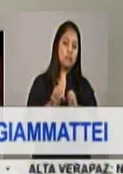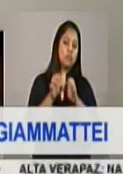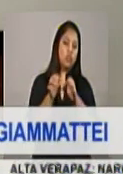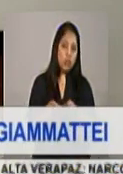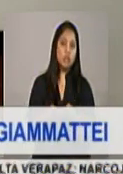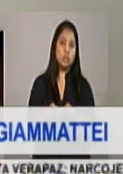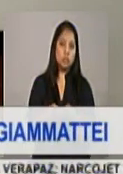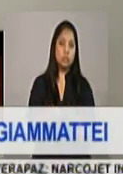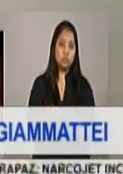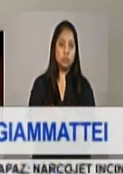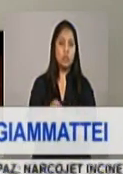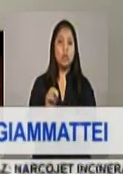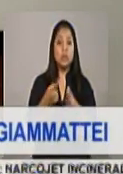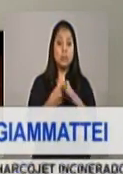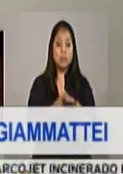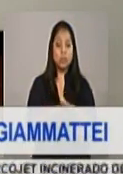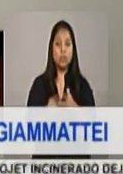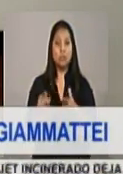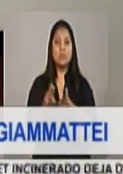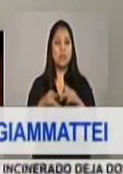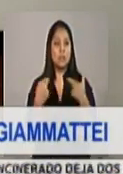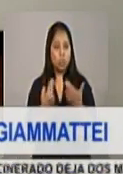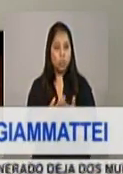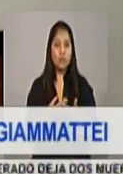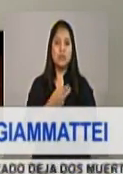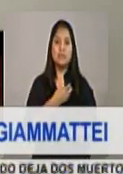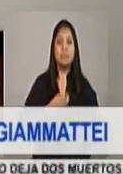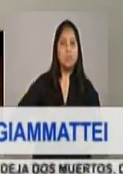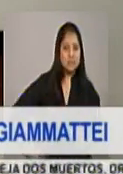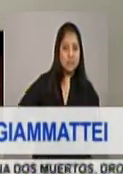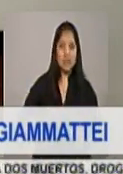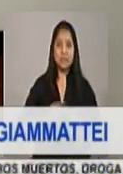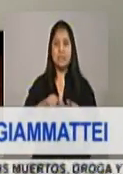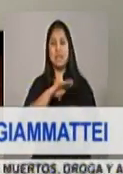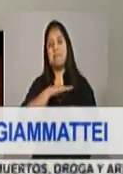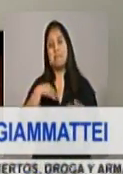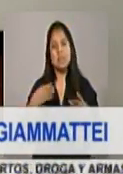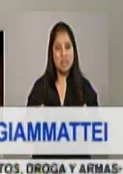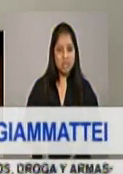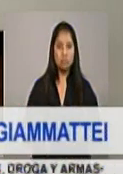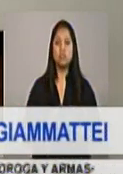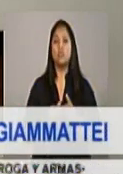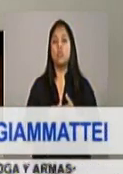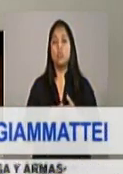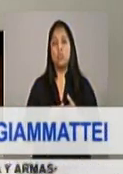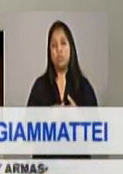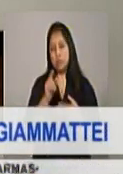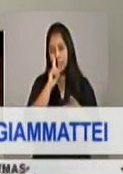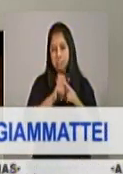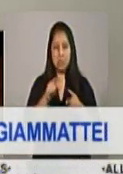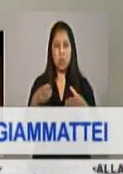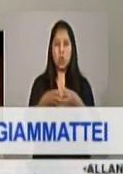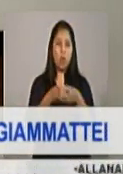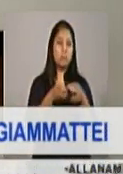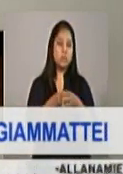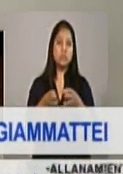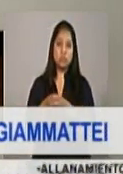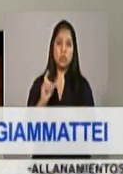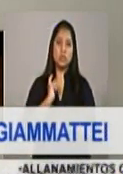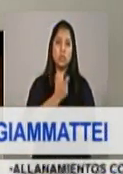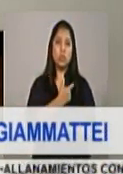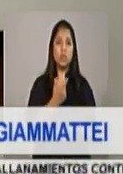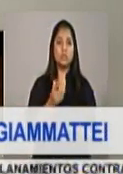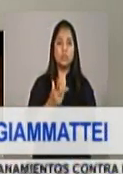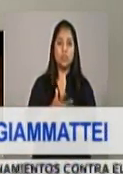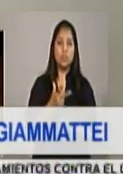de unas reuniones entre el presidente, los ministros y comisiones del Congreso de la